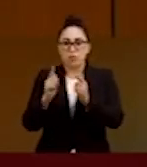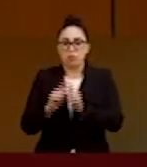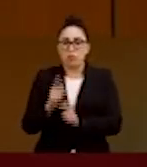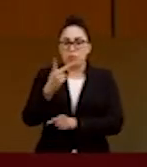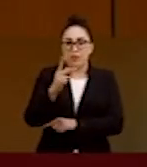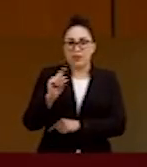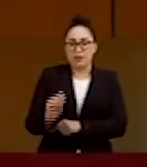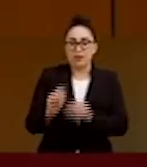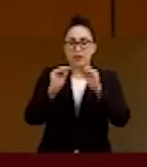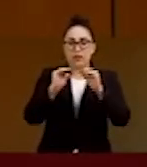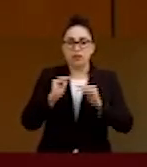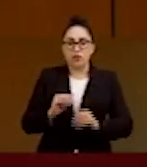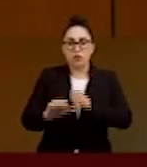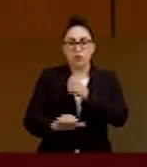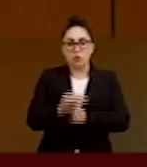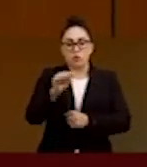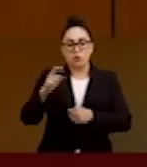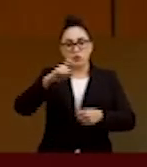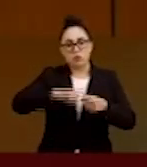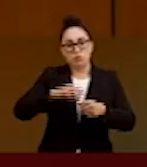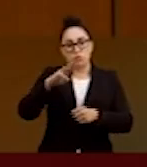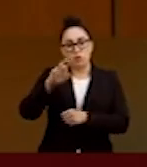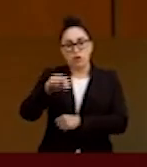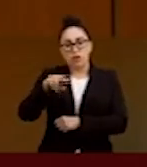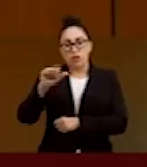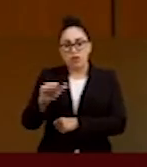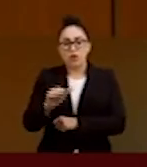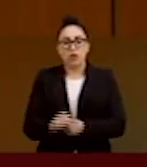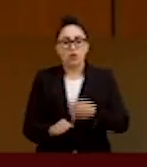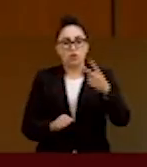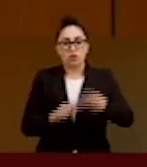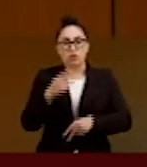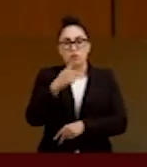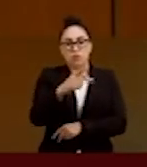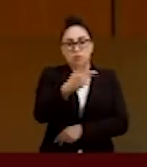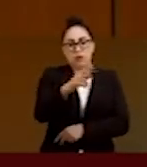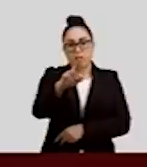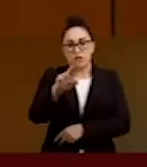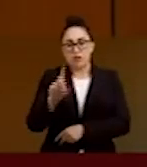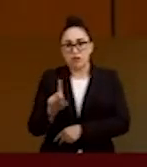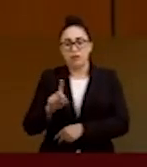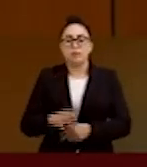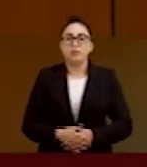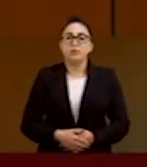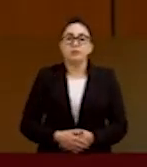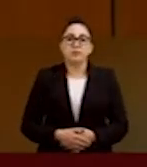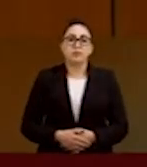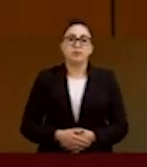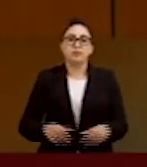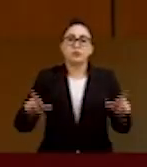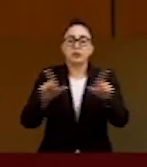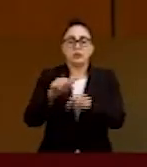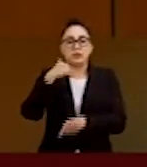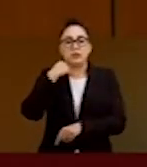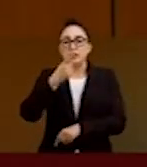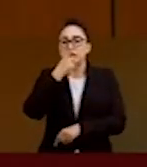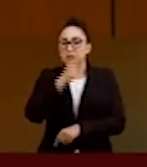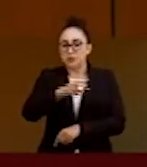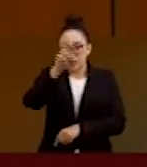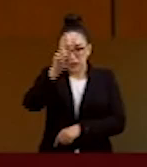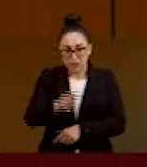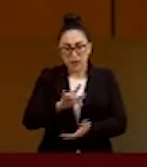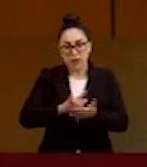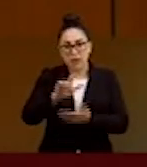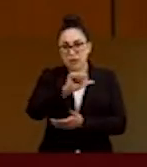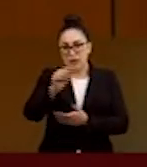Trabajo, 11 del Partido Morena y 2 del Partido de la Revolución Democrática. Expreso mi agradecimiento a